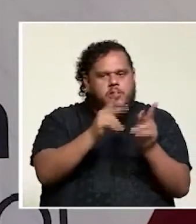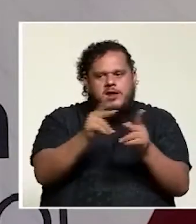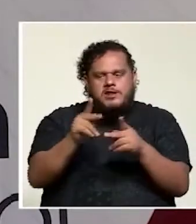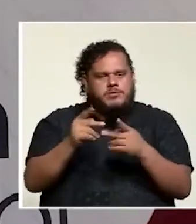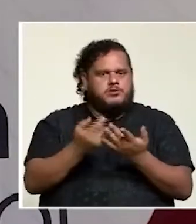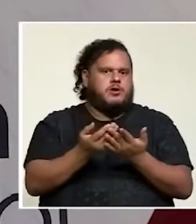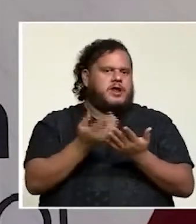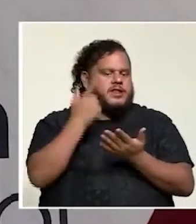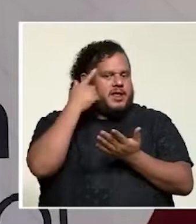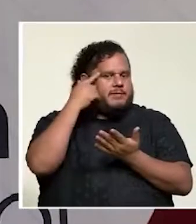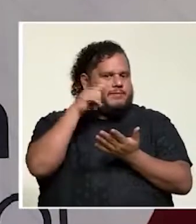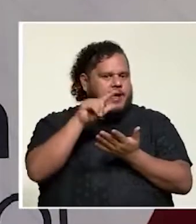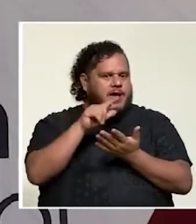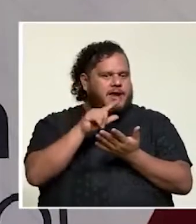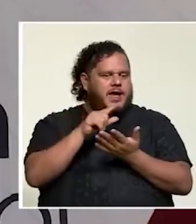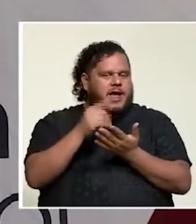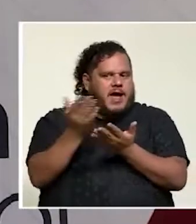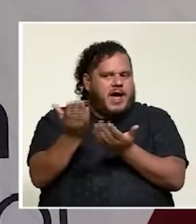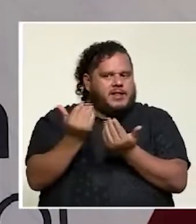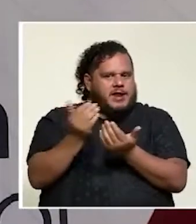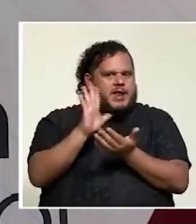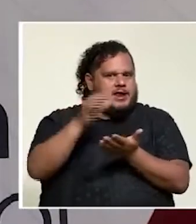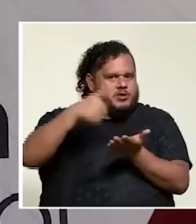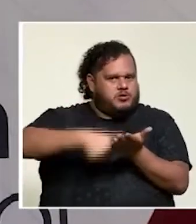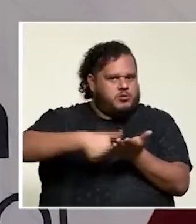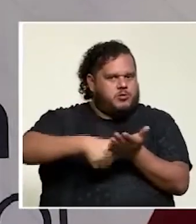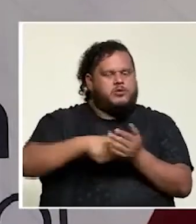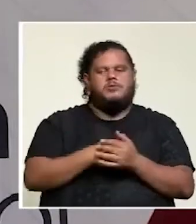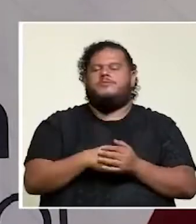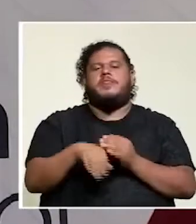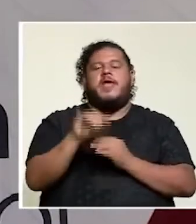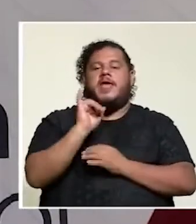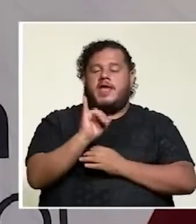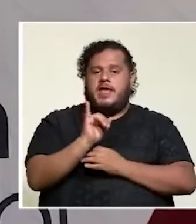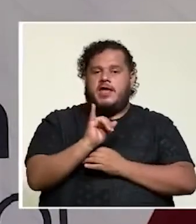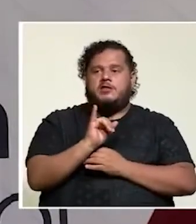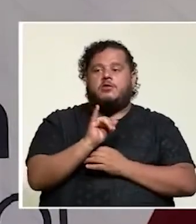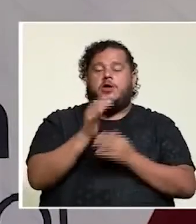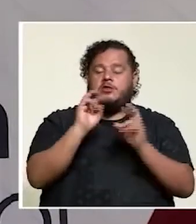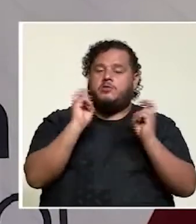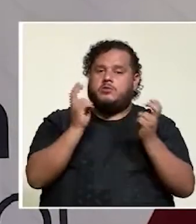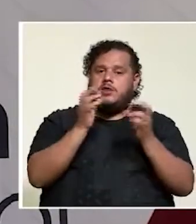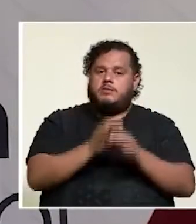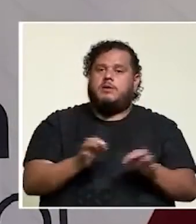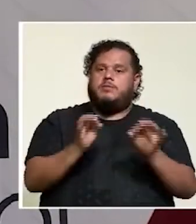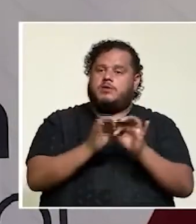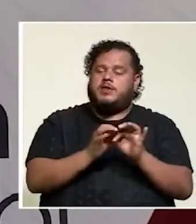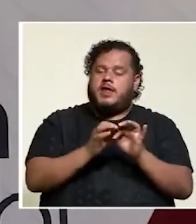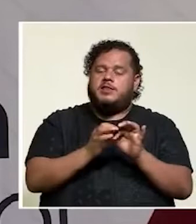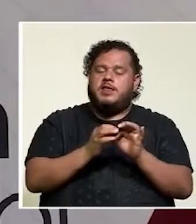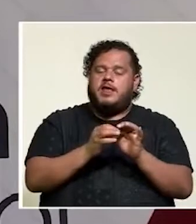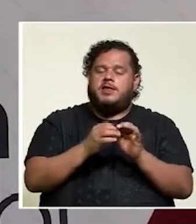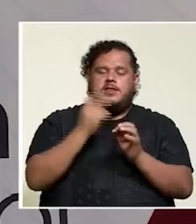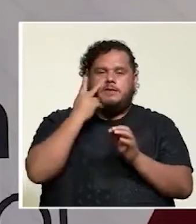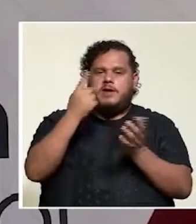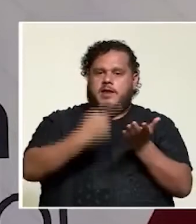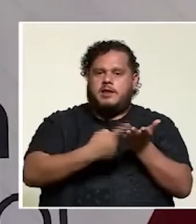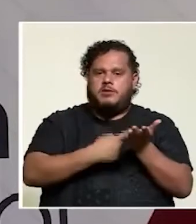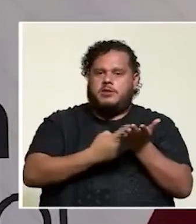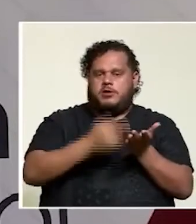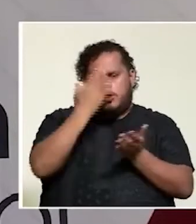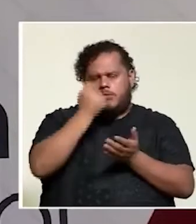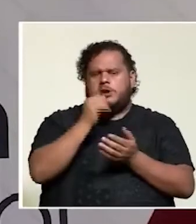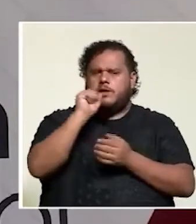cuales se están refiriendo para atraer su voto. Esto es un tema que es importantísimo considerarlo en los debates, porque incluso